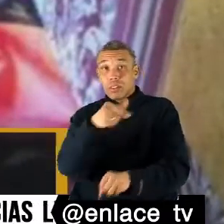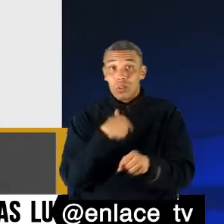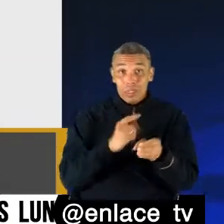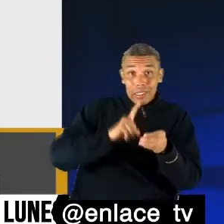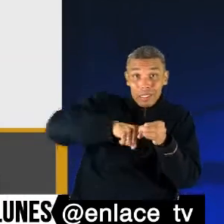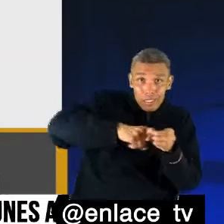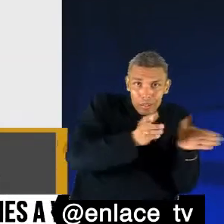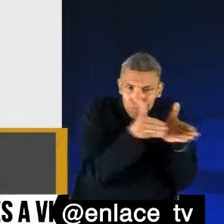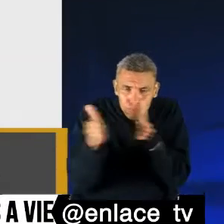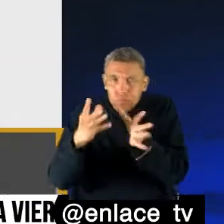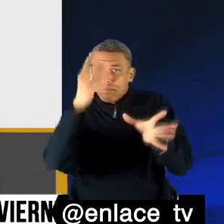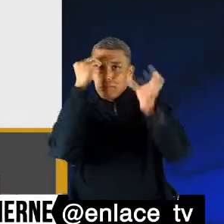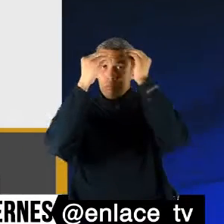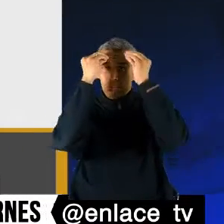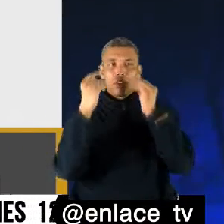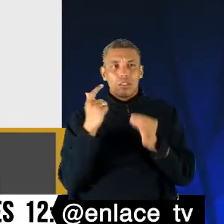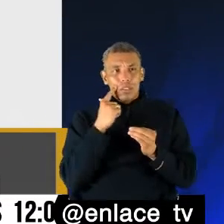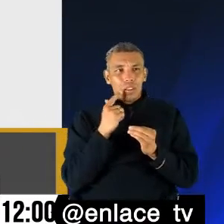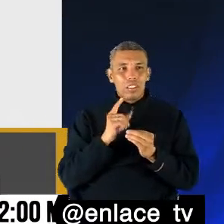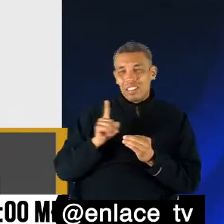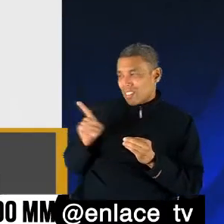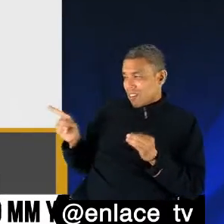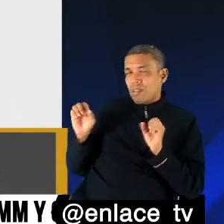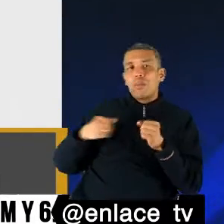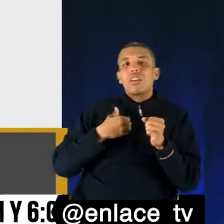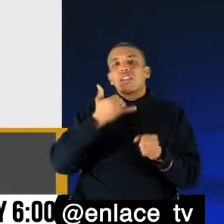oficinas de Enpetrol SAS al